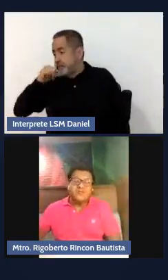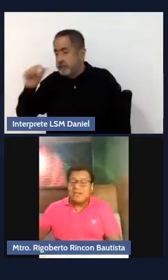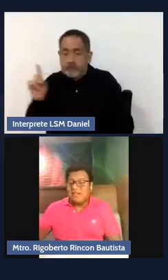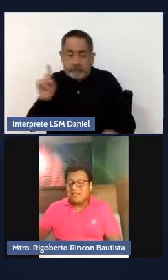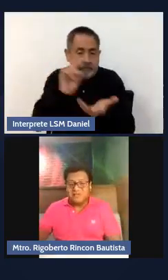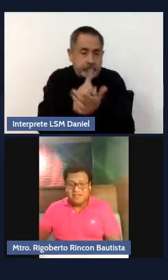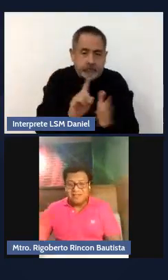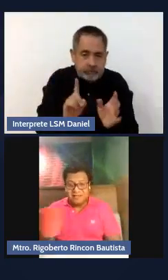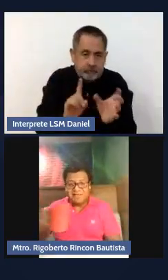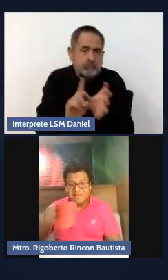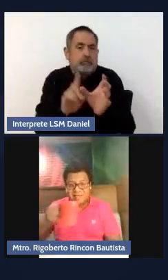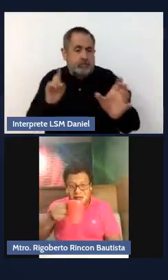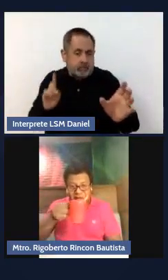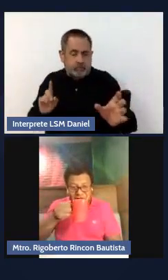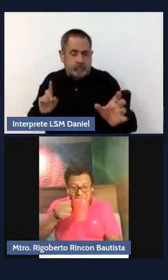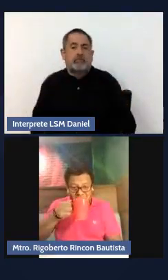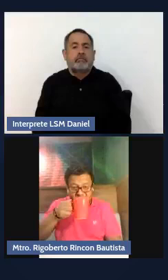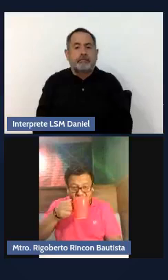sustancia. Cambio, por favor.